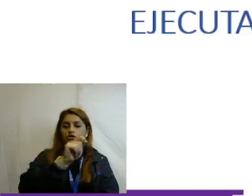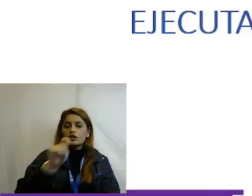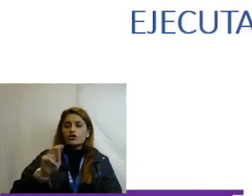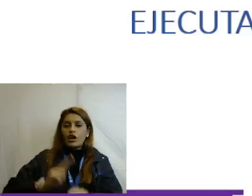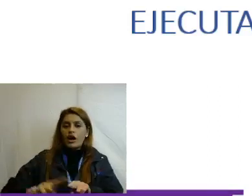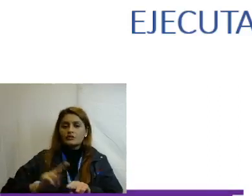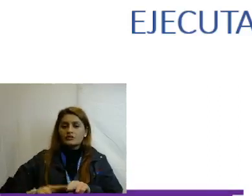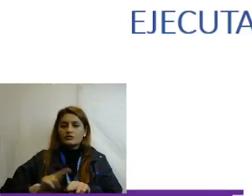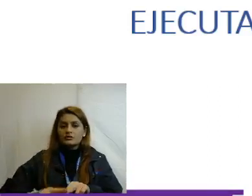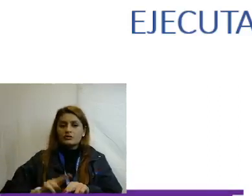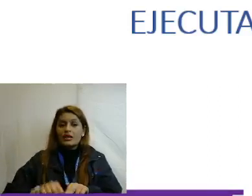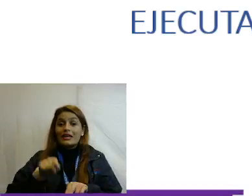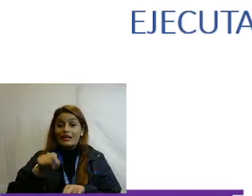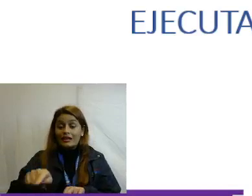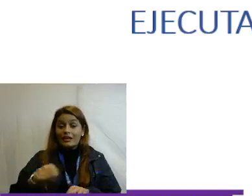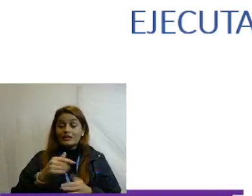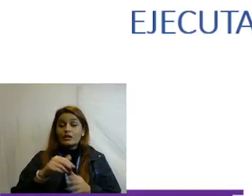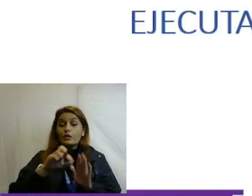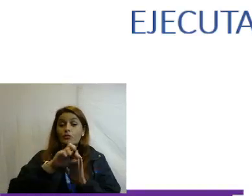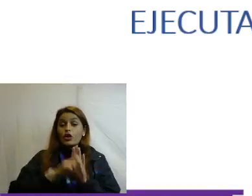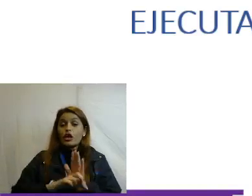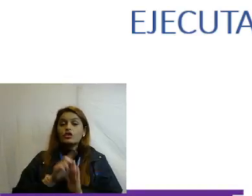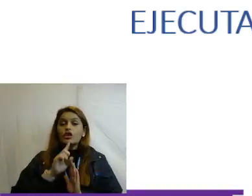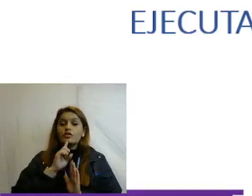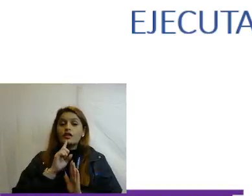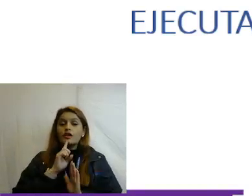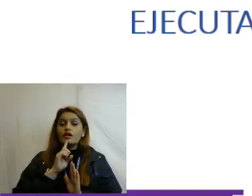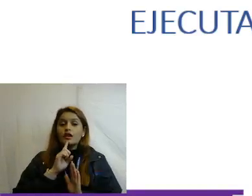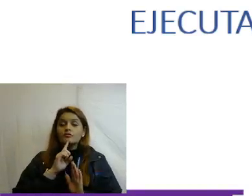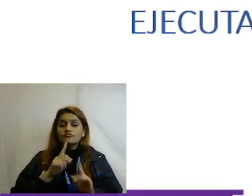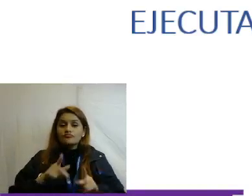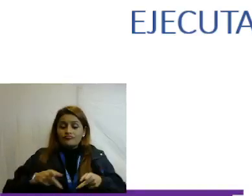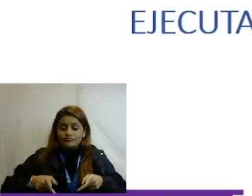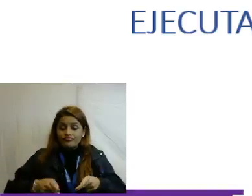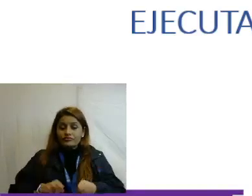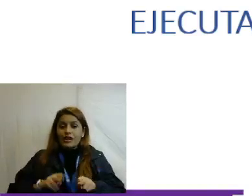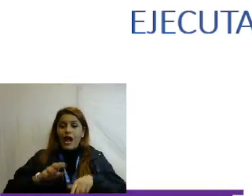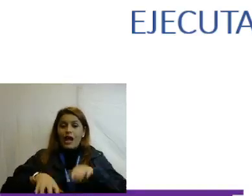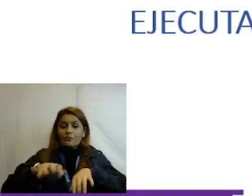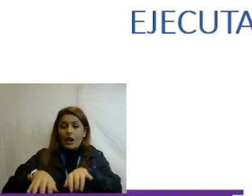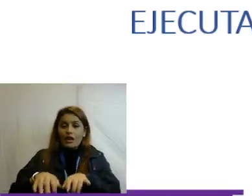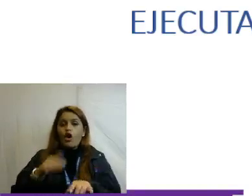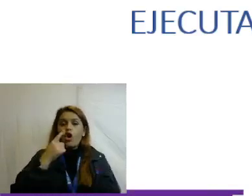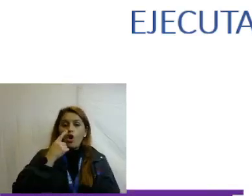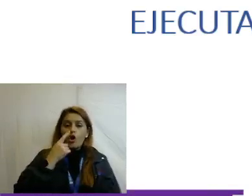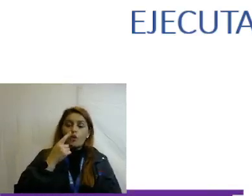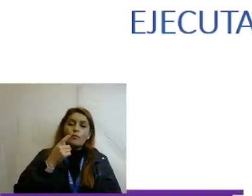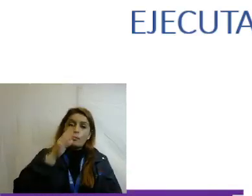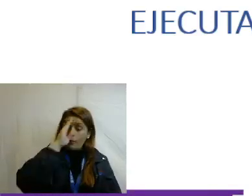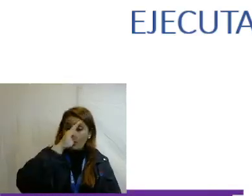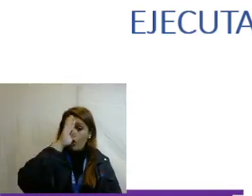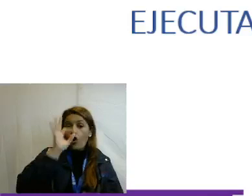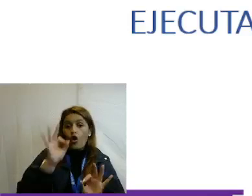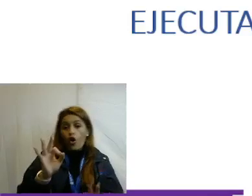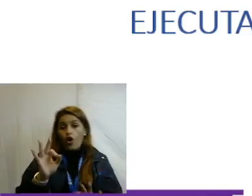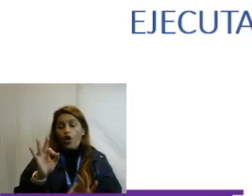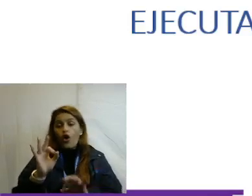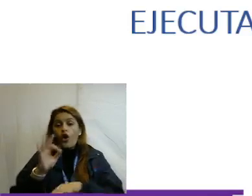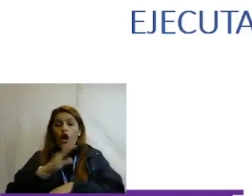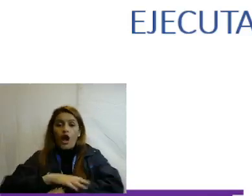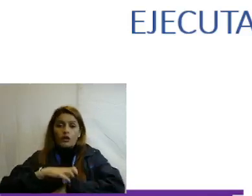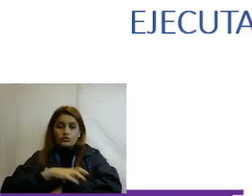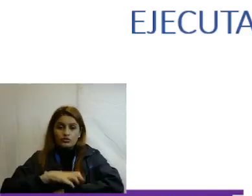esterilizadas. Este proyecto contempla la esterilización quirúrgica de caninos y felinos con o sin dueño, hembras o